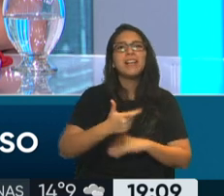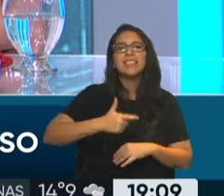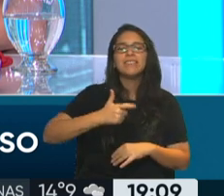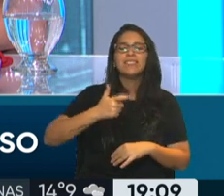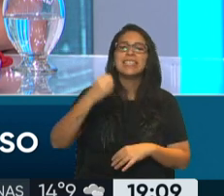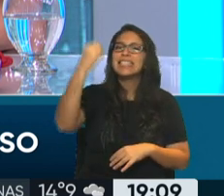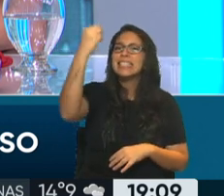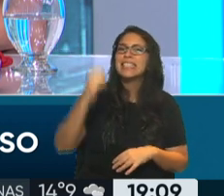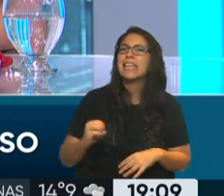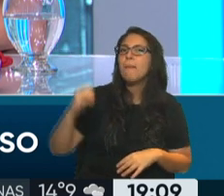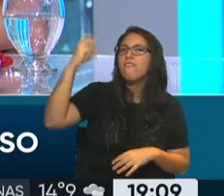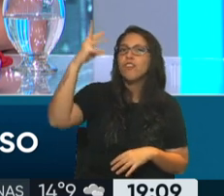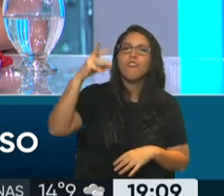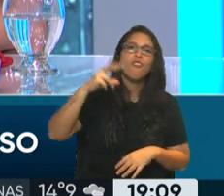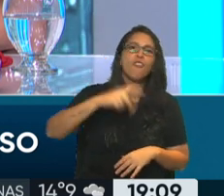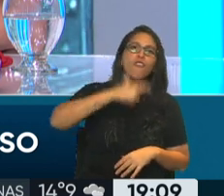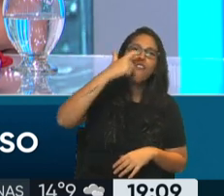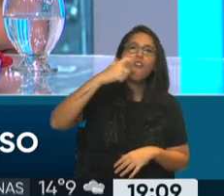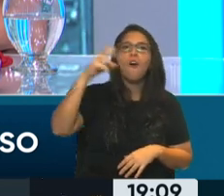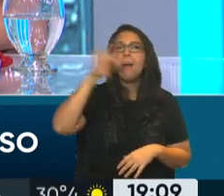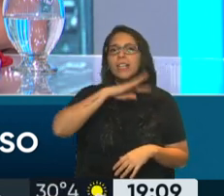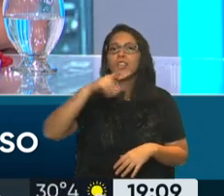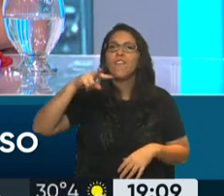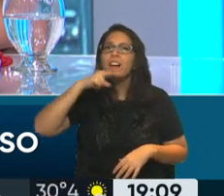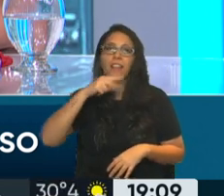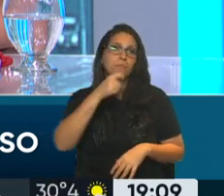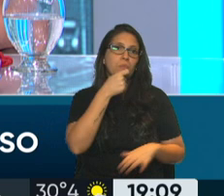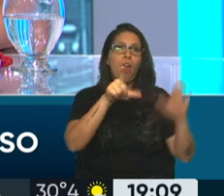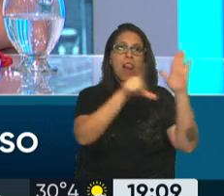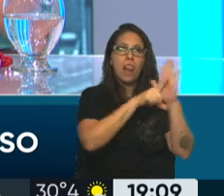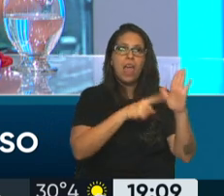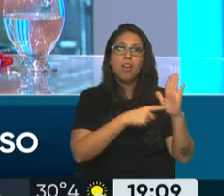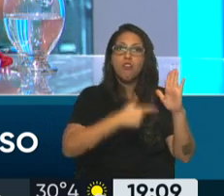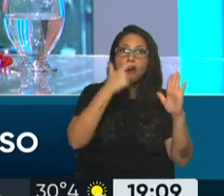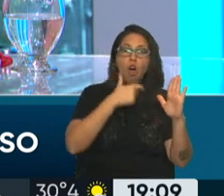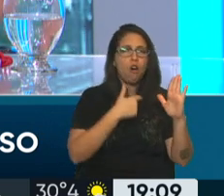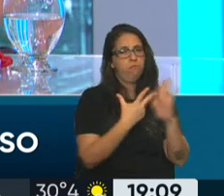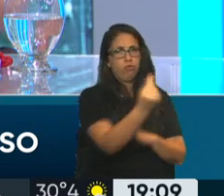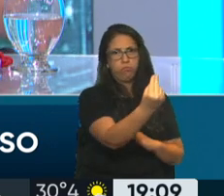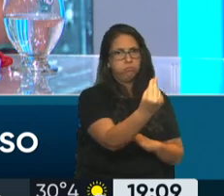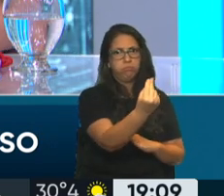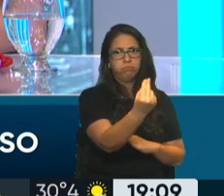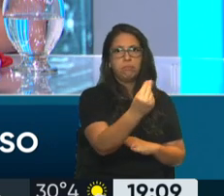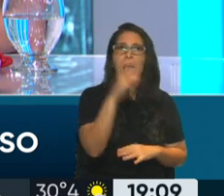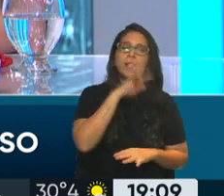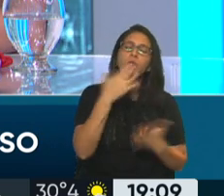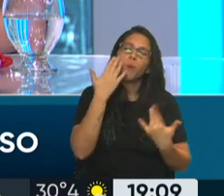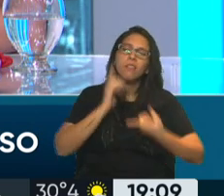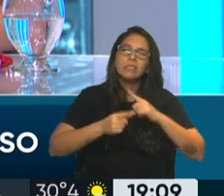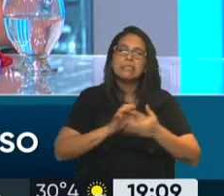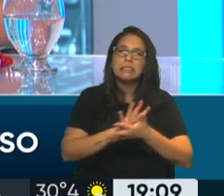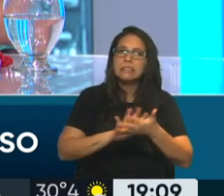leyes que no iban a pasar de ninguna manera en rojo y las que podían acordar más o menos en amarillo y en verde las que sí estaban de